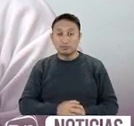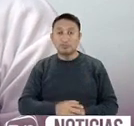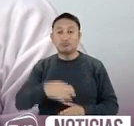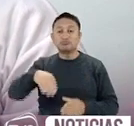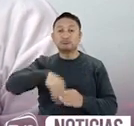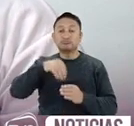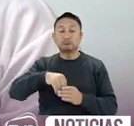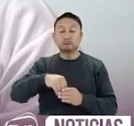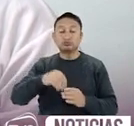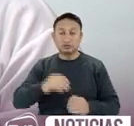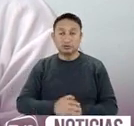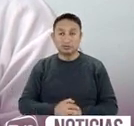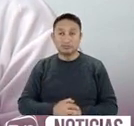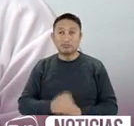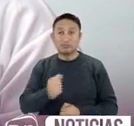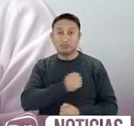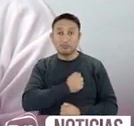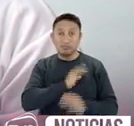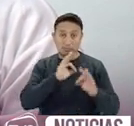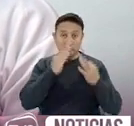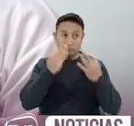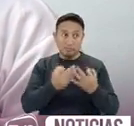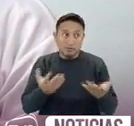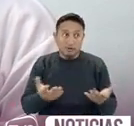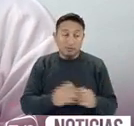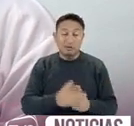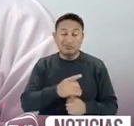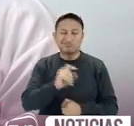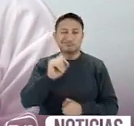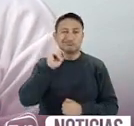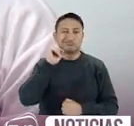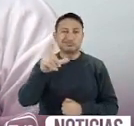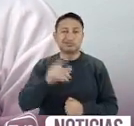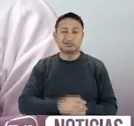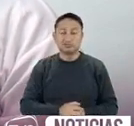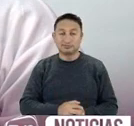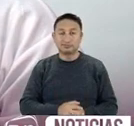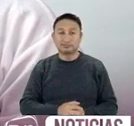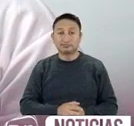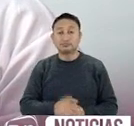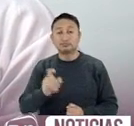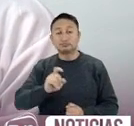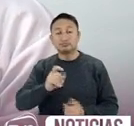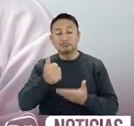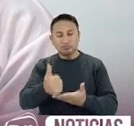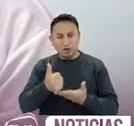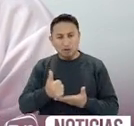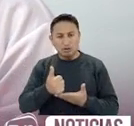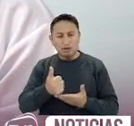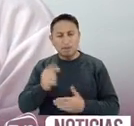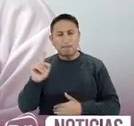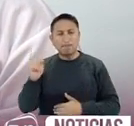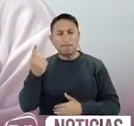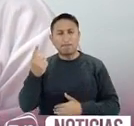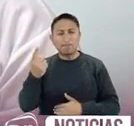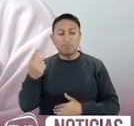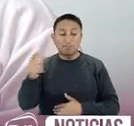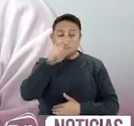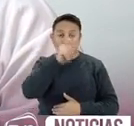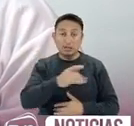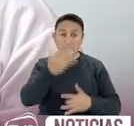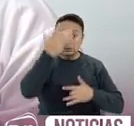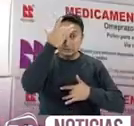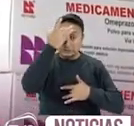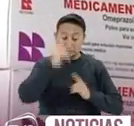rifas, sorteos que hacemos nuestras familias porque son muy costosas. Entonces se debería priorizar a los pacientes